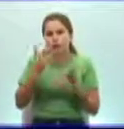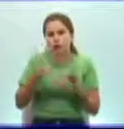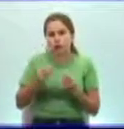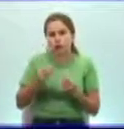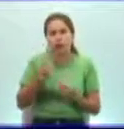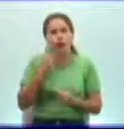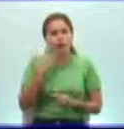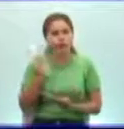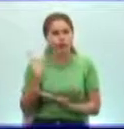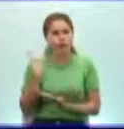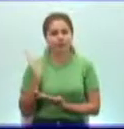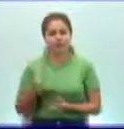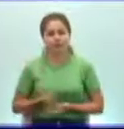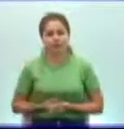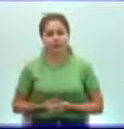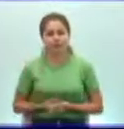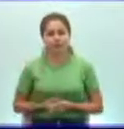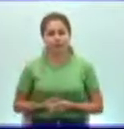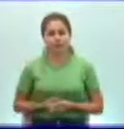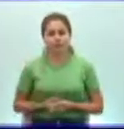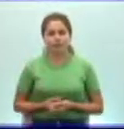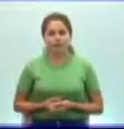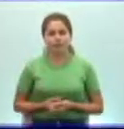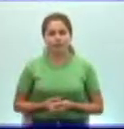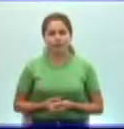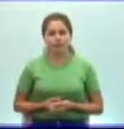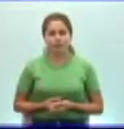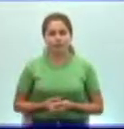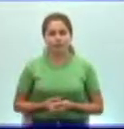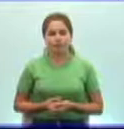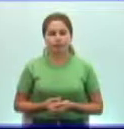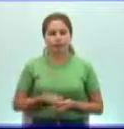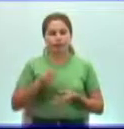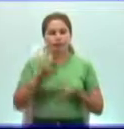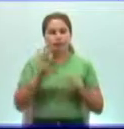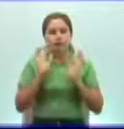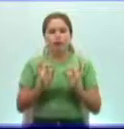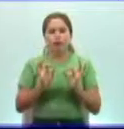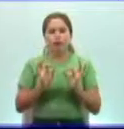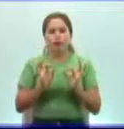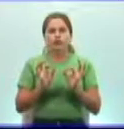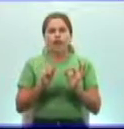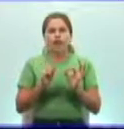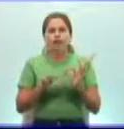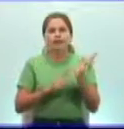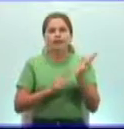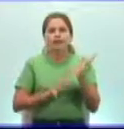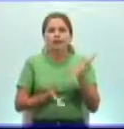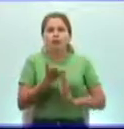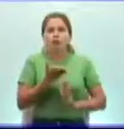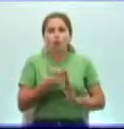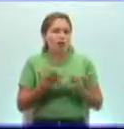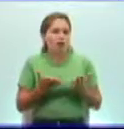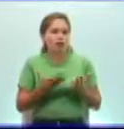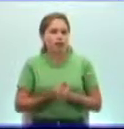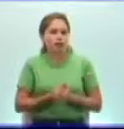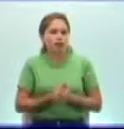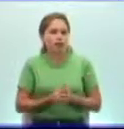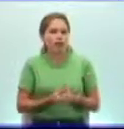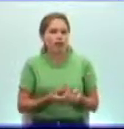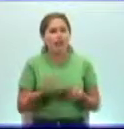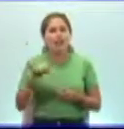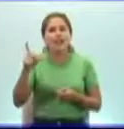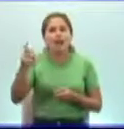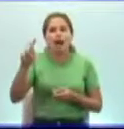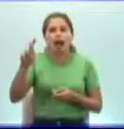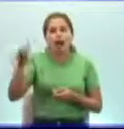a la siguiente diapositiva. Veamos. Como aparece en pantalla, intensidad de la corriente es la carga total